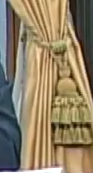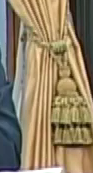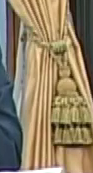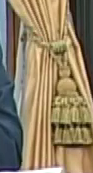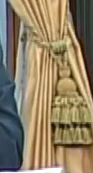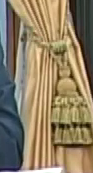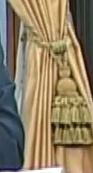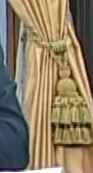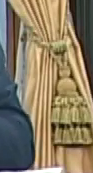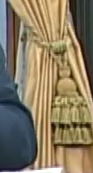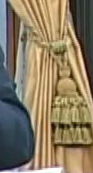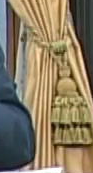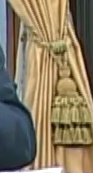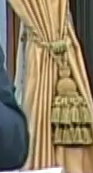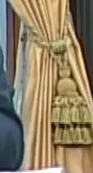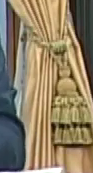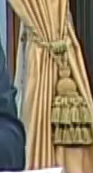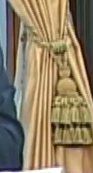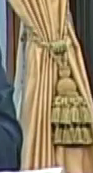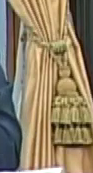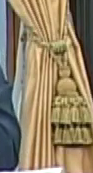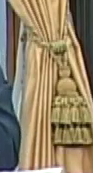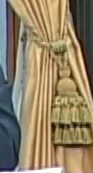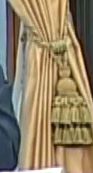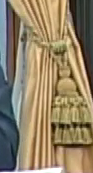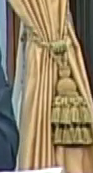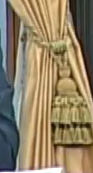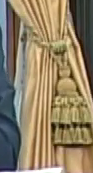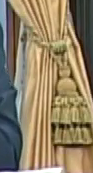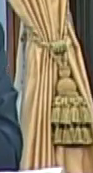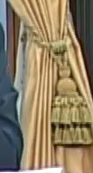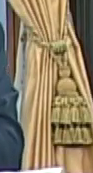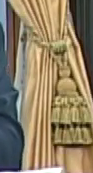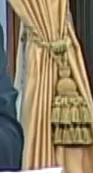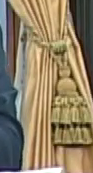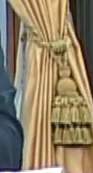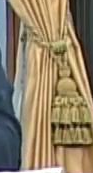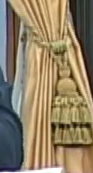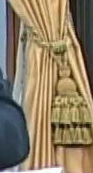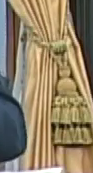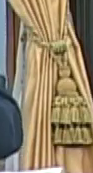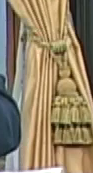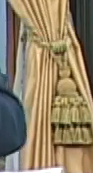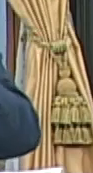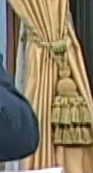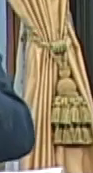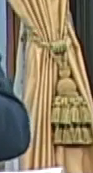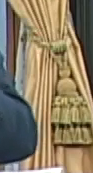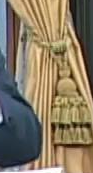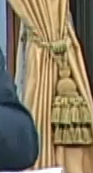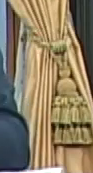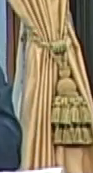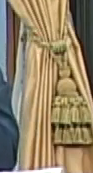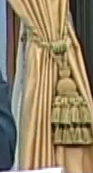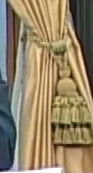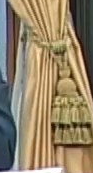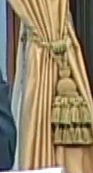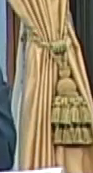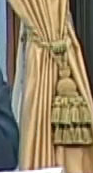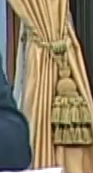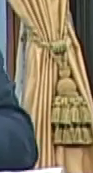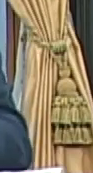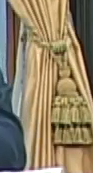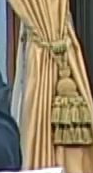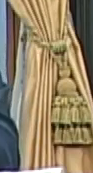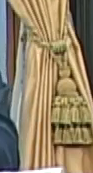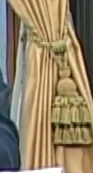cambiario y del valor de la moneda convertible a partir de mañana, y bueno, la adecuación necesaria de todos los